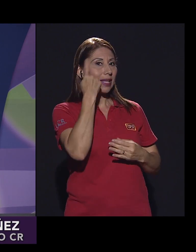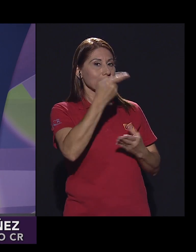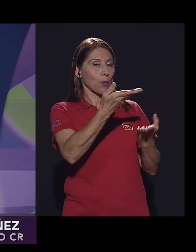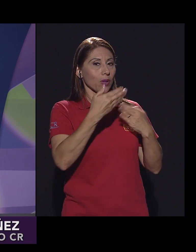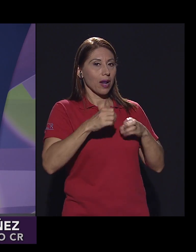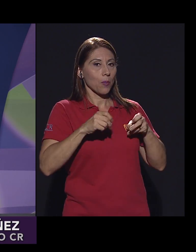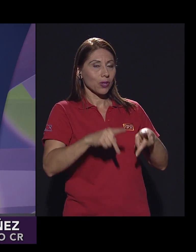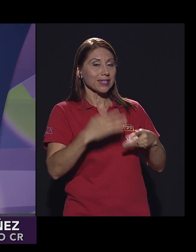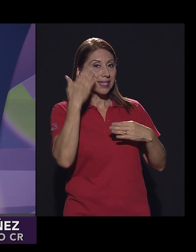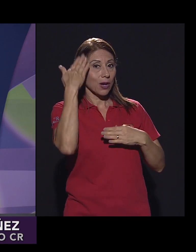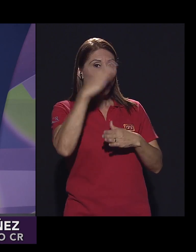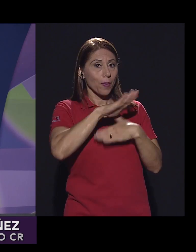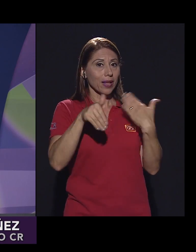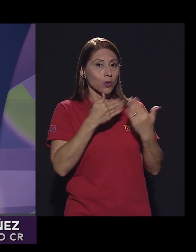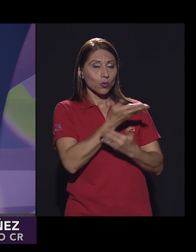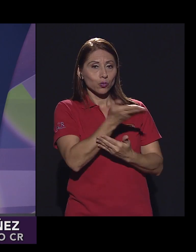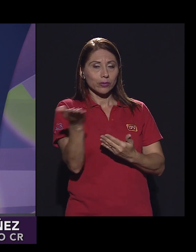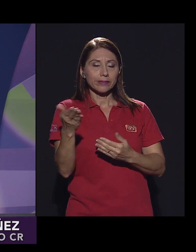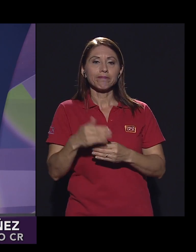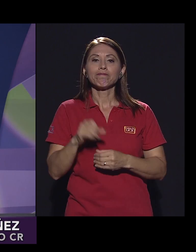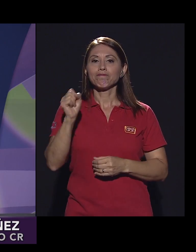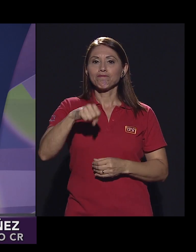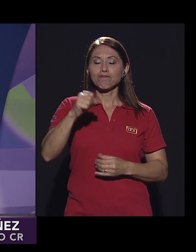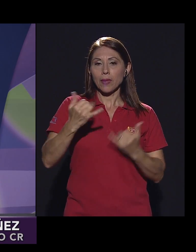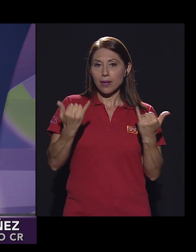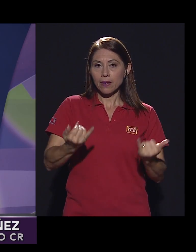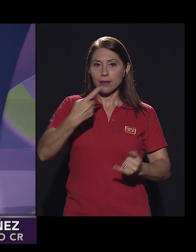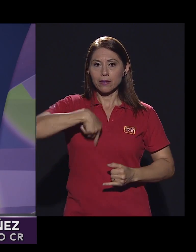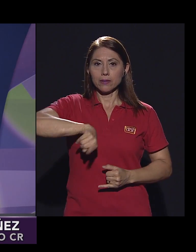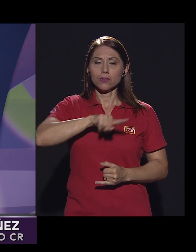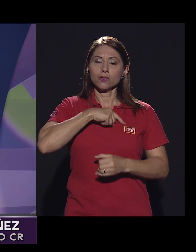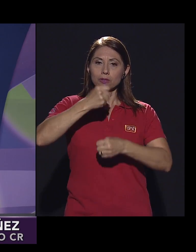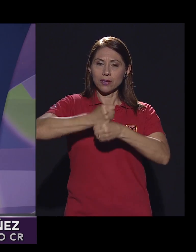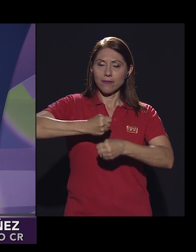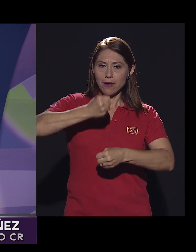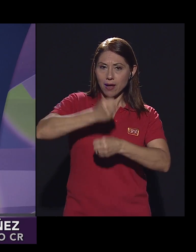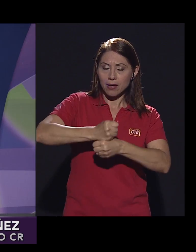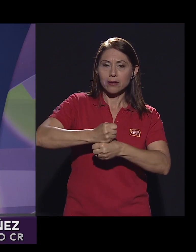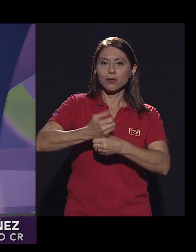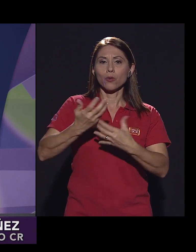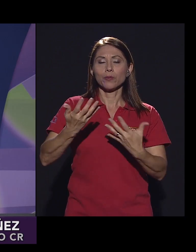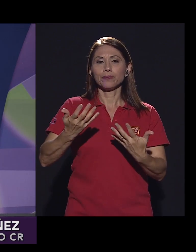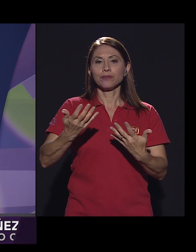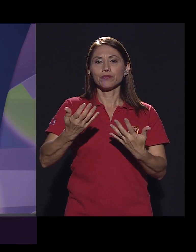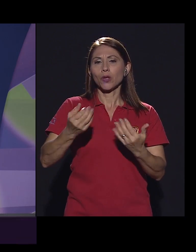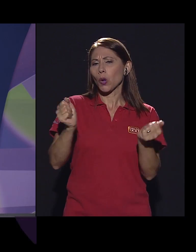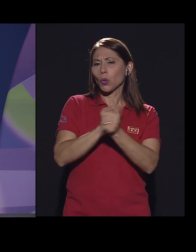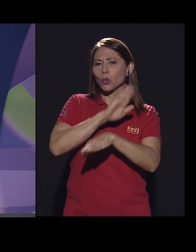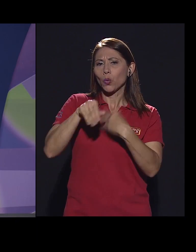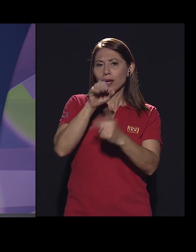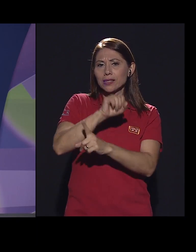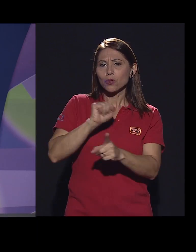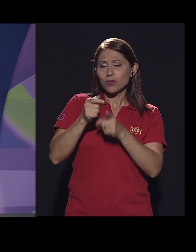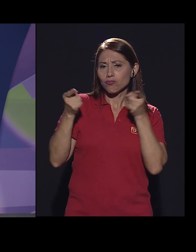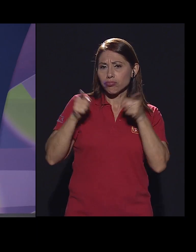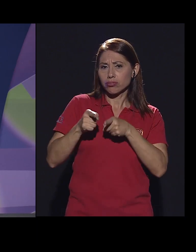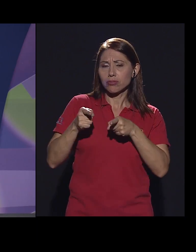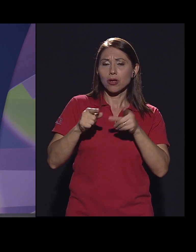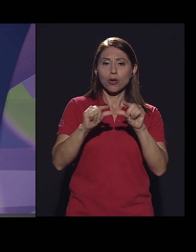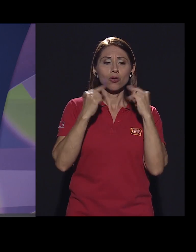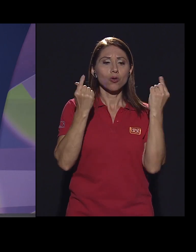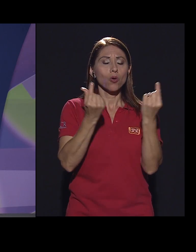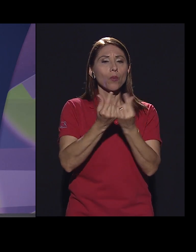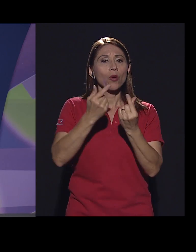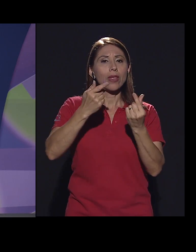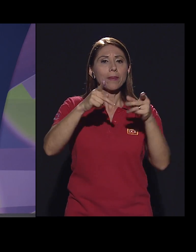televidentes. Efectivamente, estamos ahora trabajando a raíz pues, de toda la situación que ha surgido en el